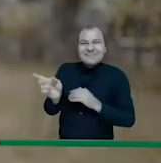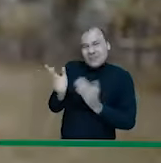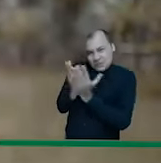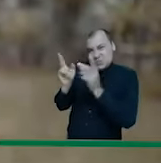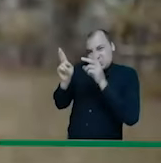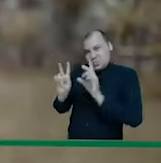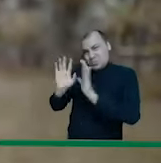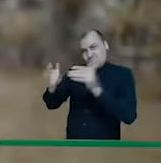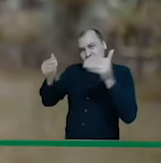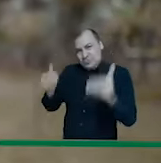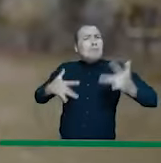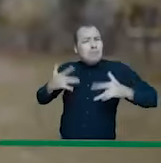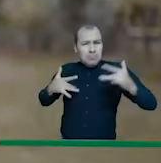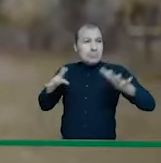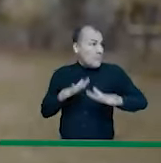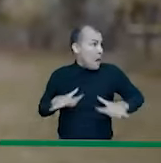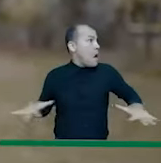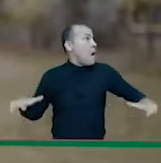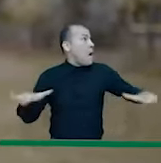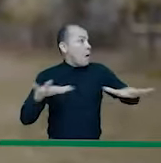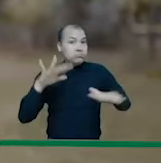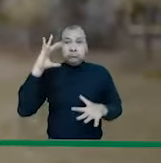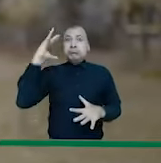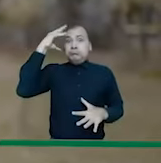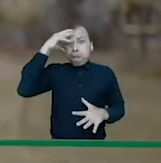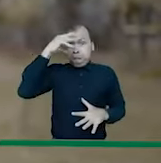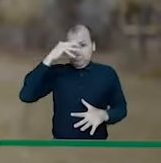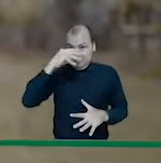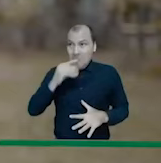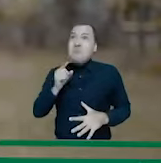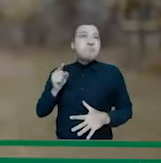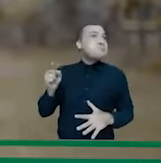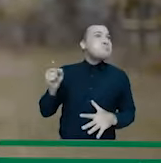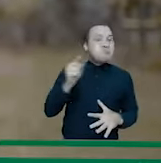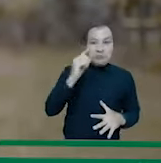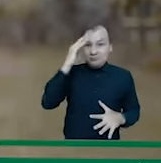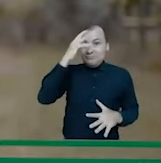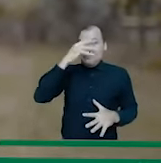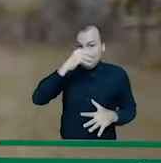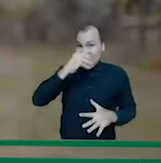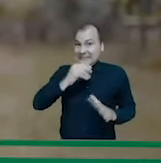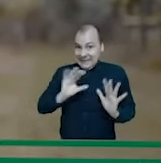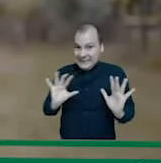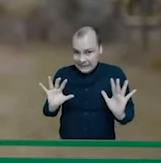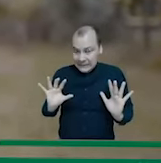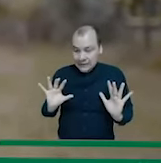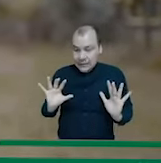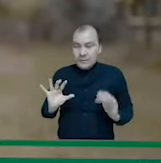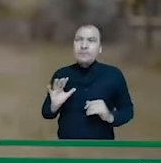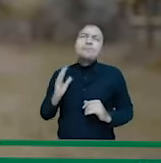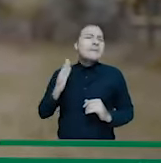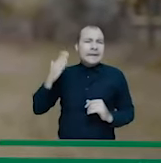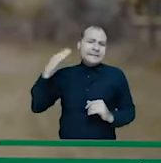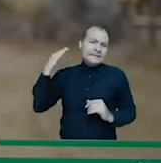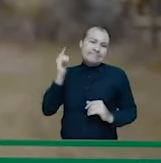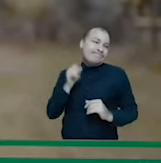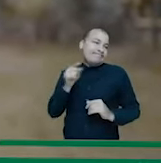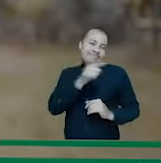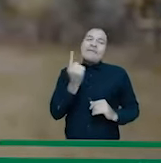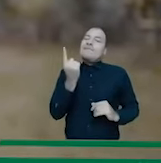señas colombiana. En aquella época, si bien disfrutábamos muchísimo de todos estos hermosos